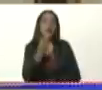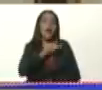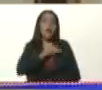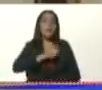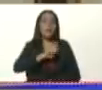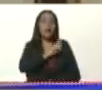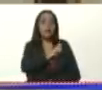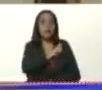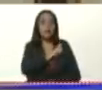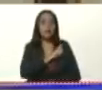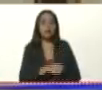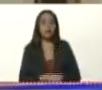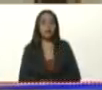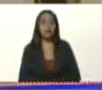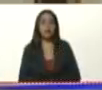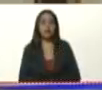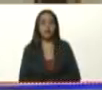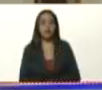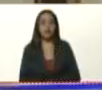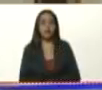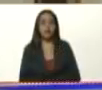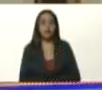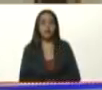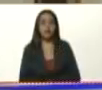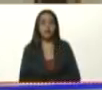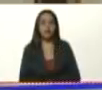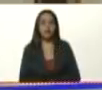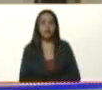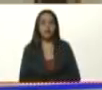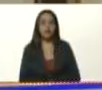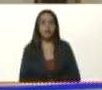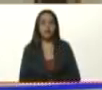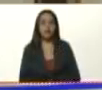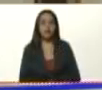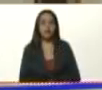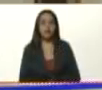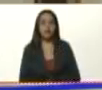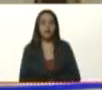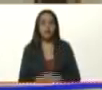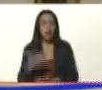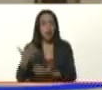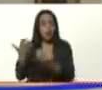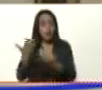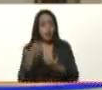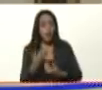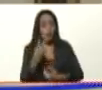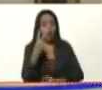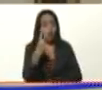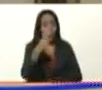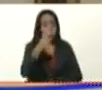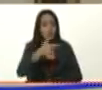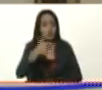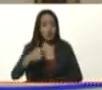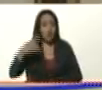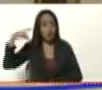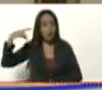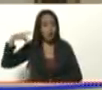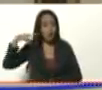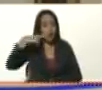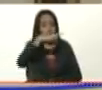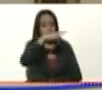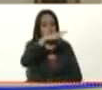comunidad, del Partido Socialista Unido de Venezuela, de los CLAP, en